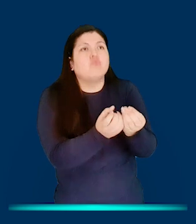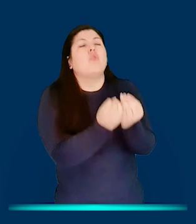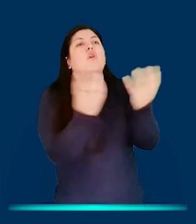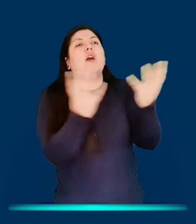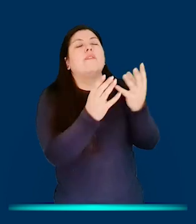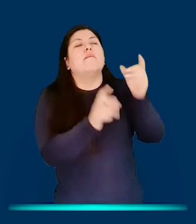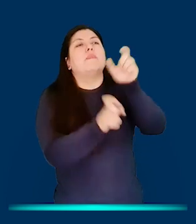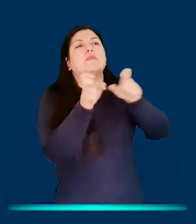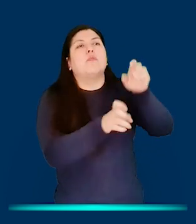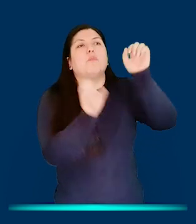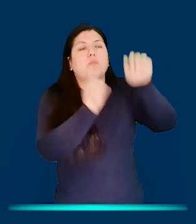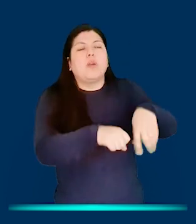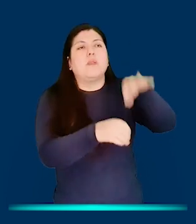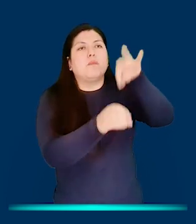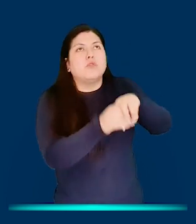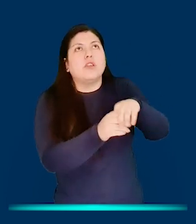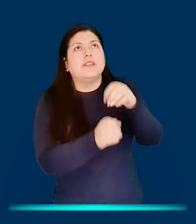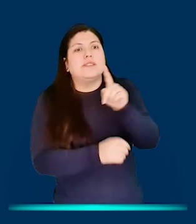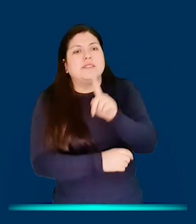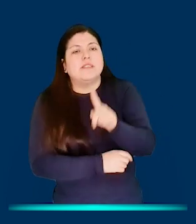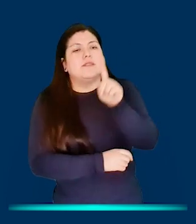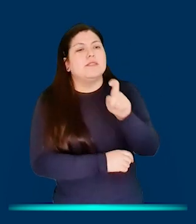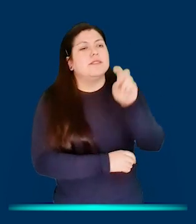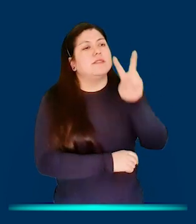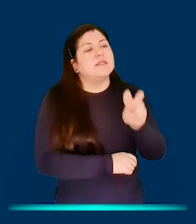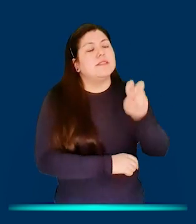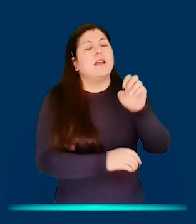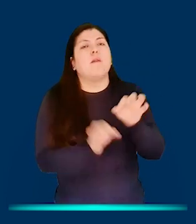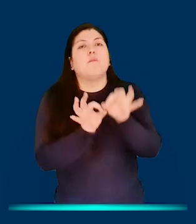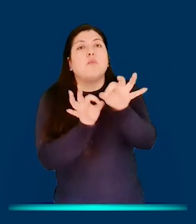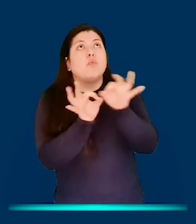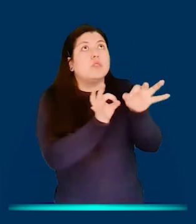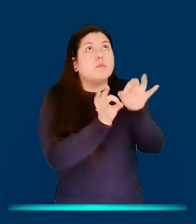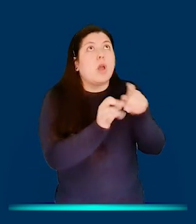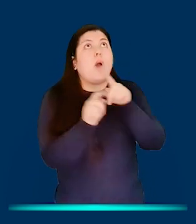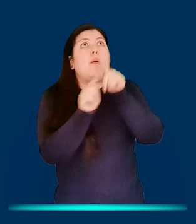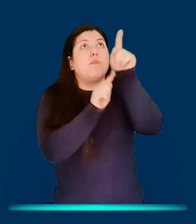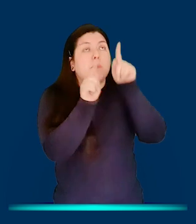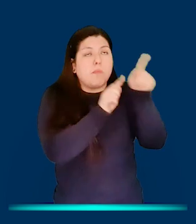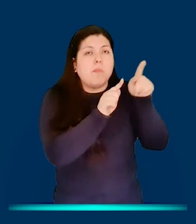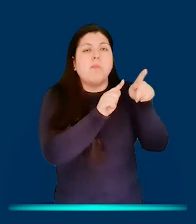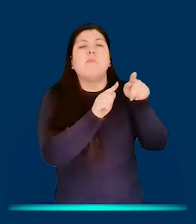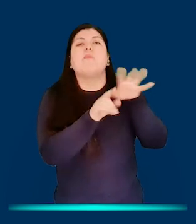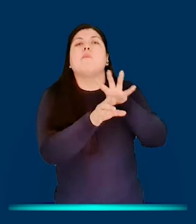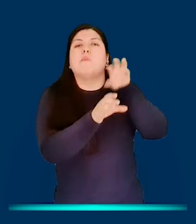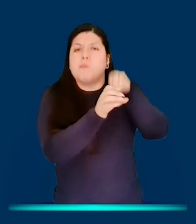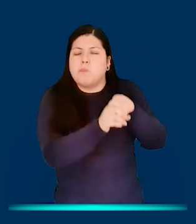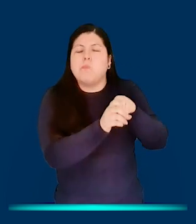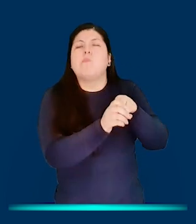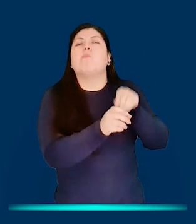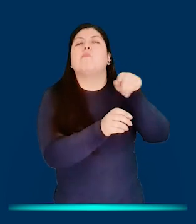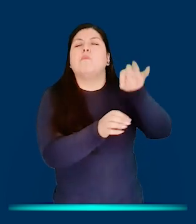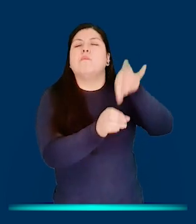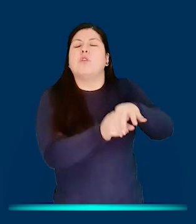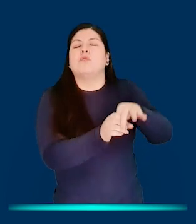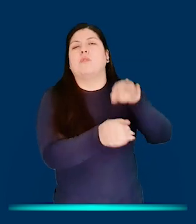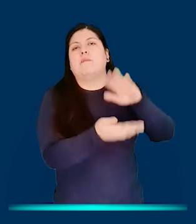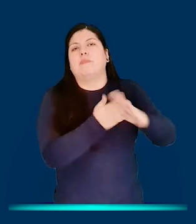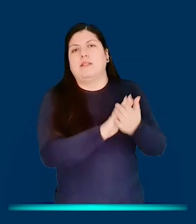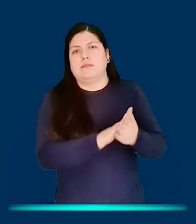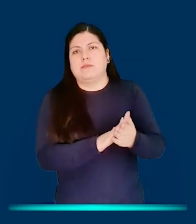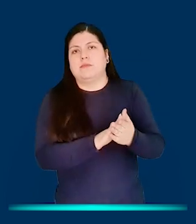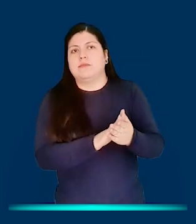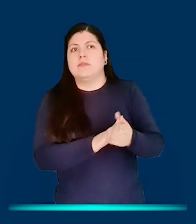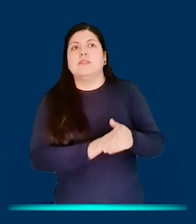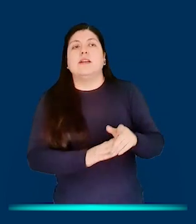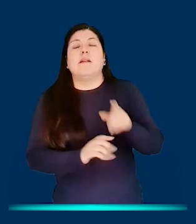de paz. Solamente podrán votar las personas que hagan parte del censo electoral de los 167